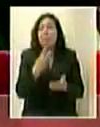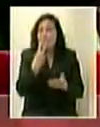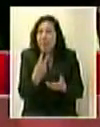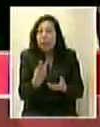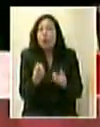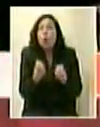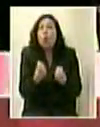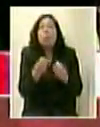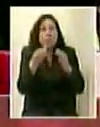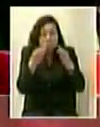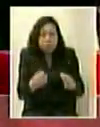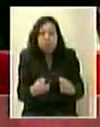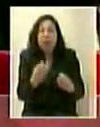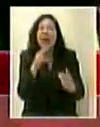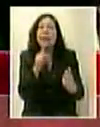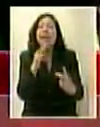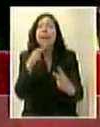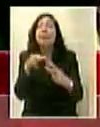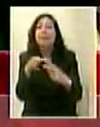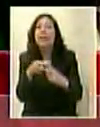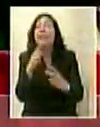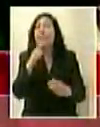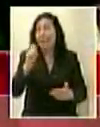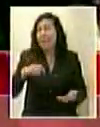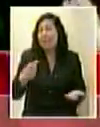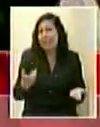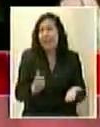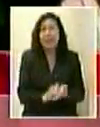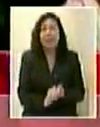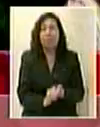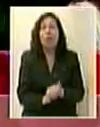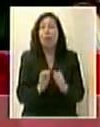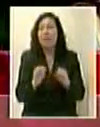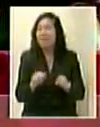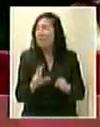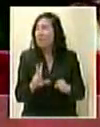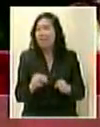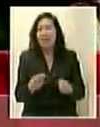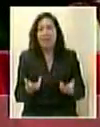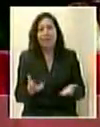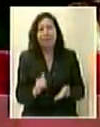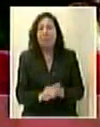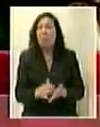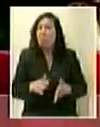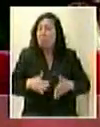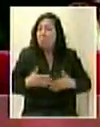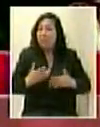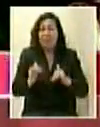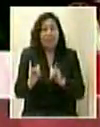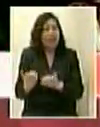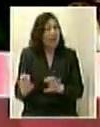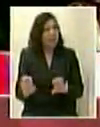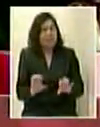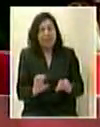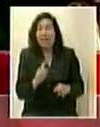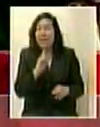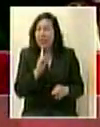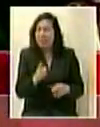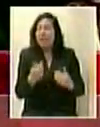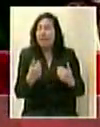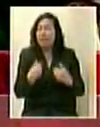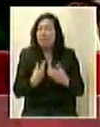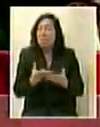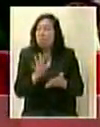realistas y ubicarnos en la realidad. Lo que sí no puede dejar de hacer, y es algo que